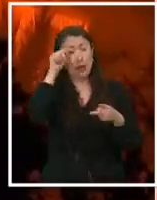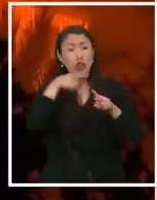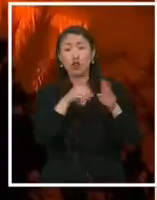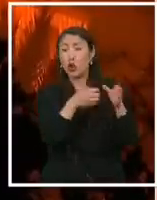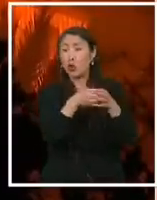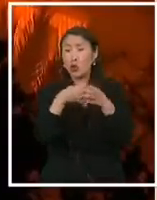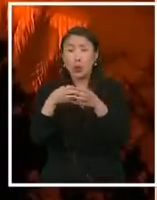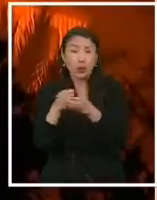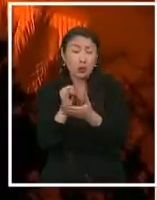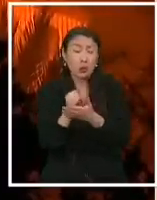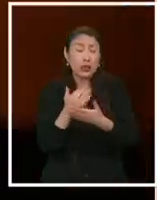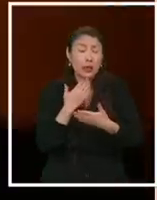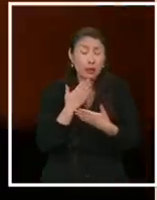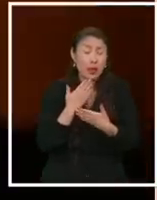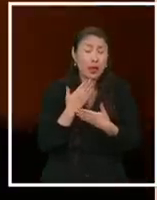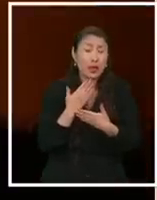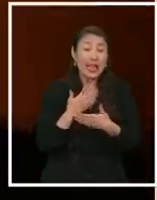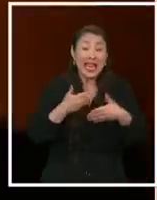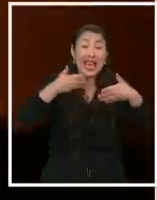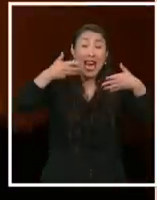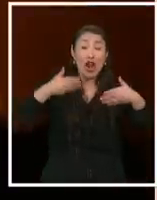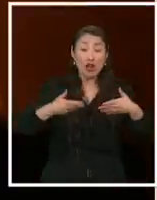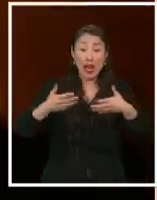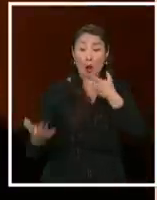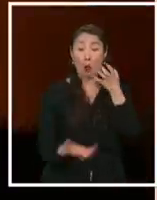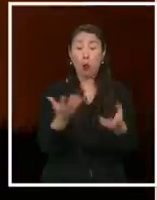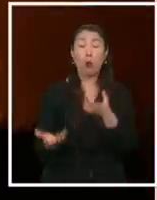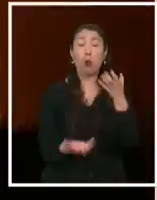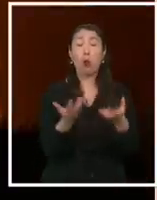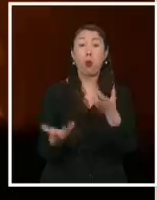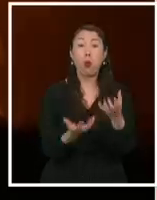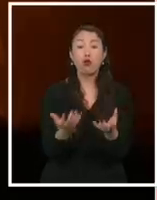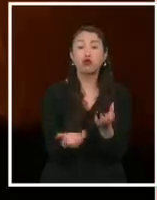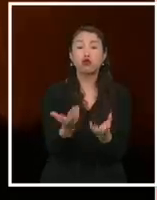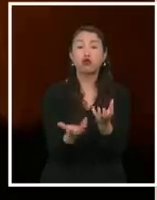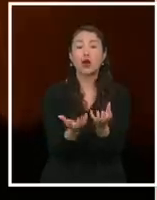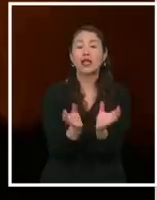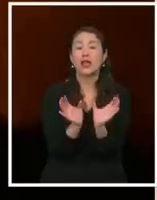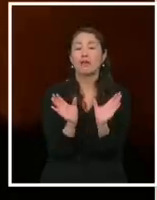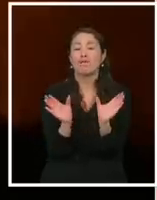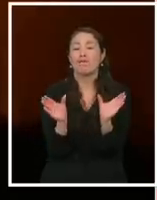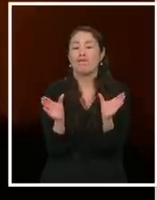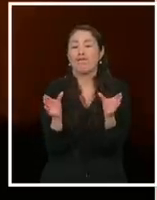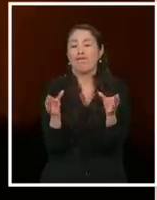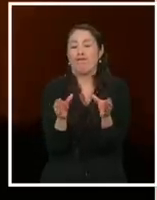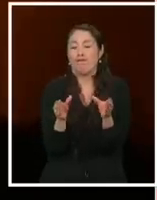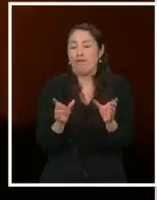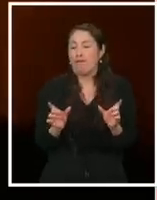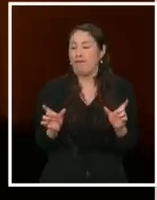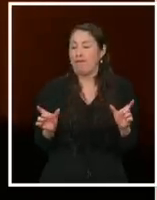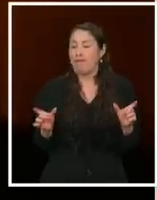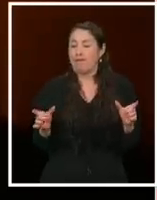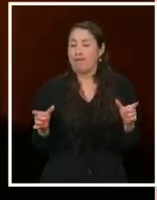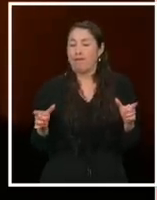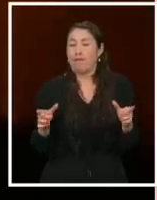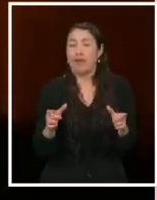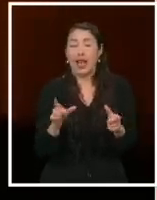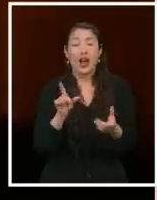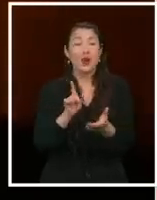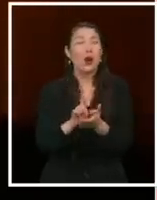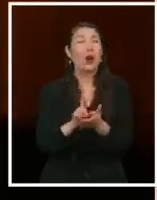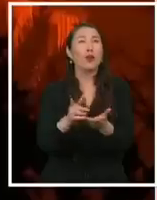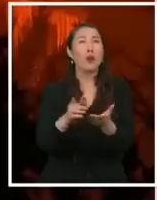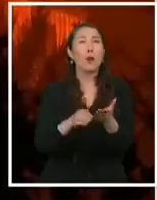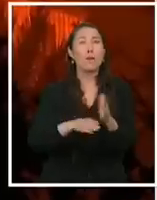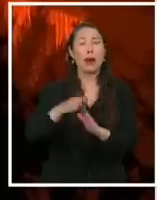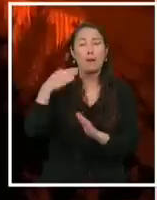Y en este minuto el incendio se encuentra confinado, o los lugares más, el más importante o